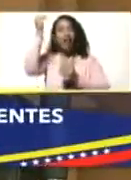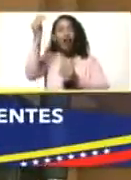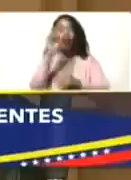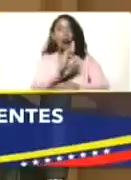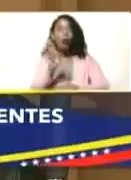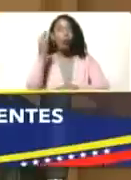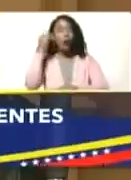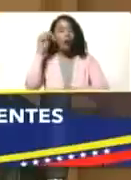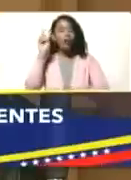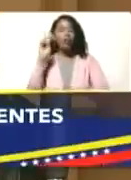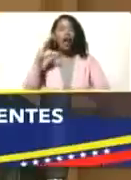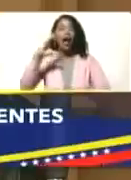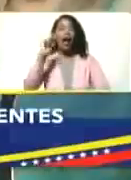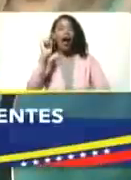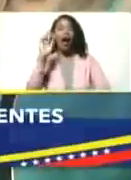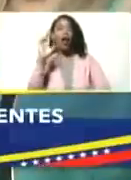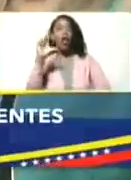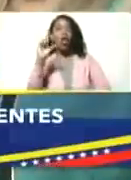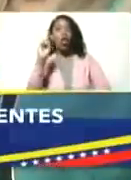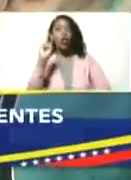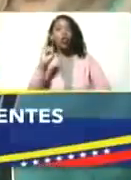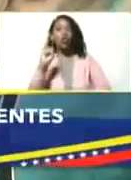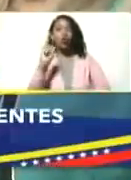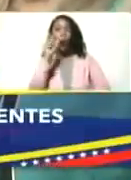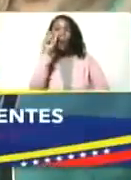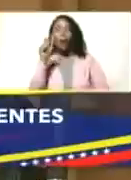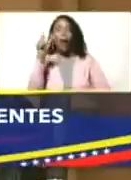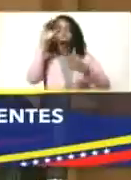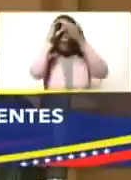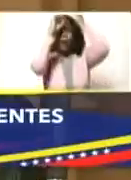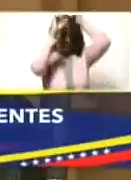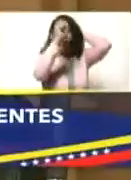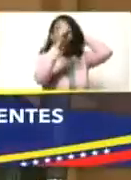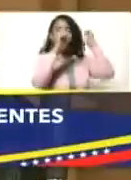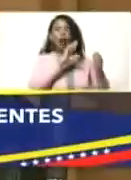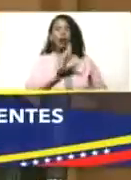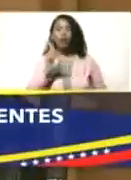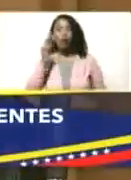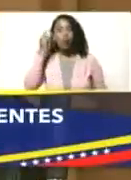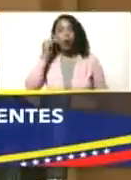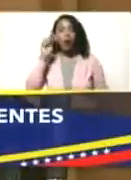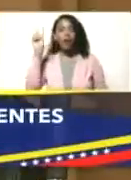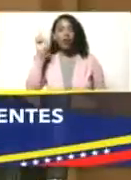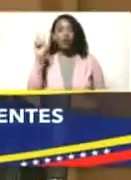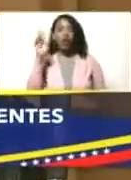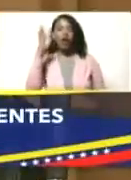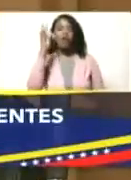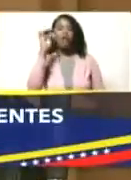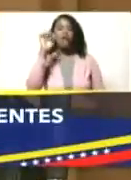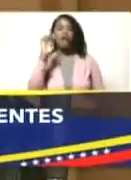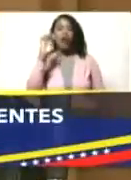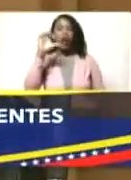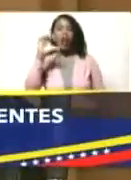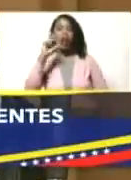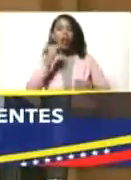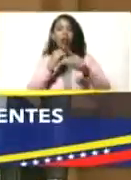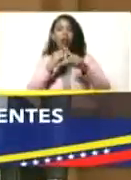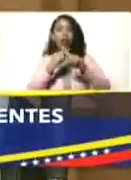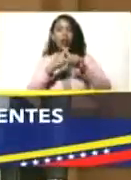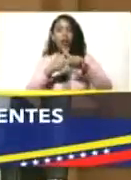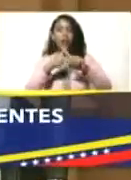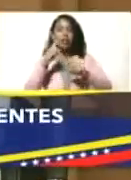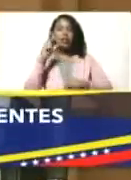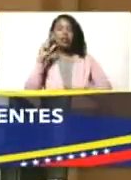de Venezuela, Carlos Faría. Embajador de la República Bolivariana de Venezuela, Félix Ramón Plasencia